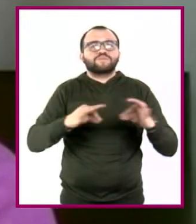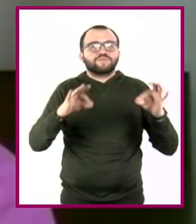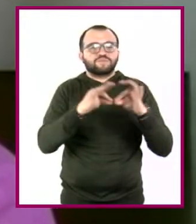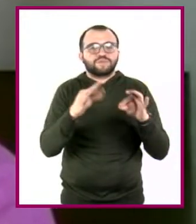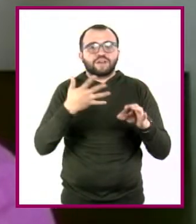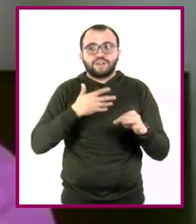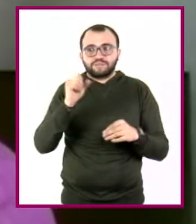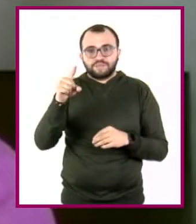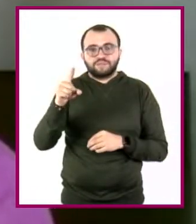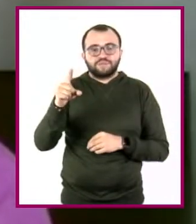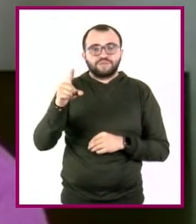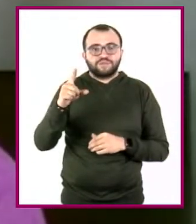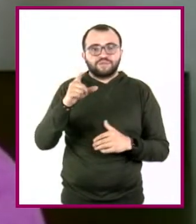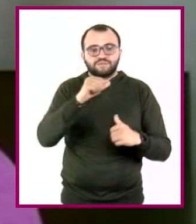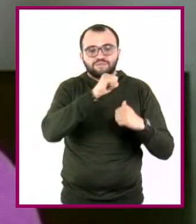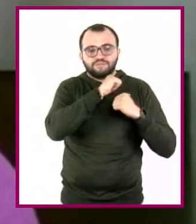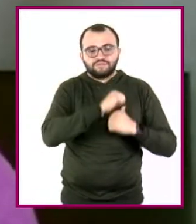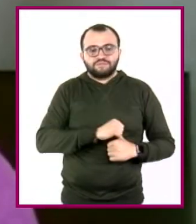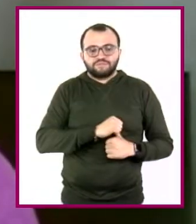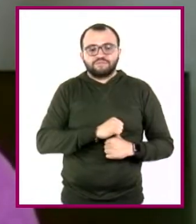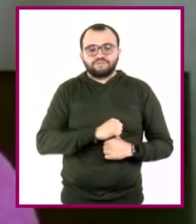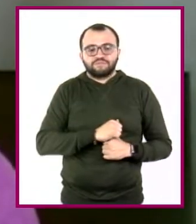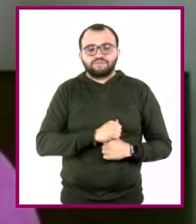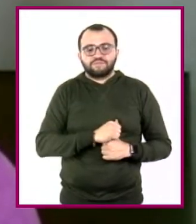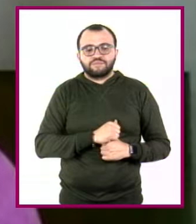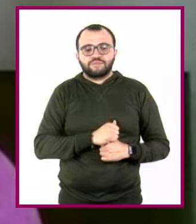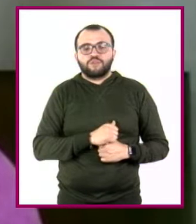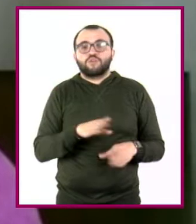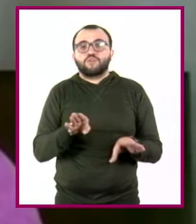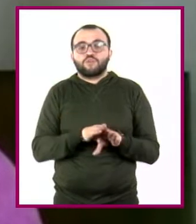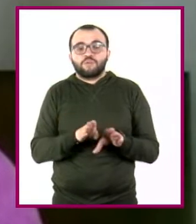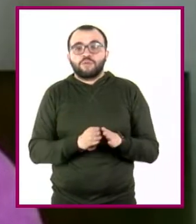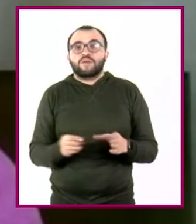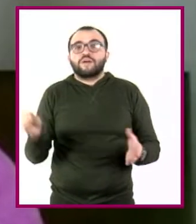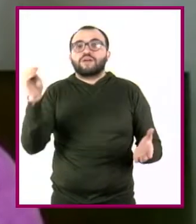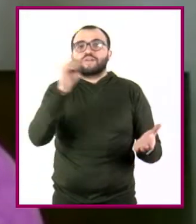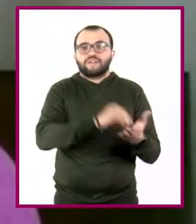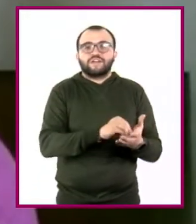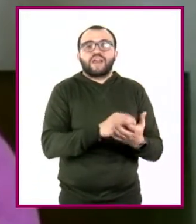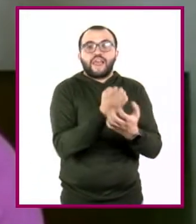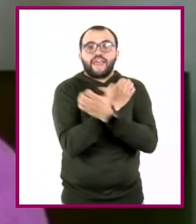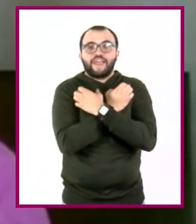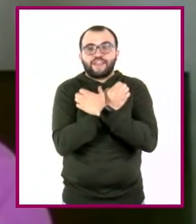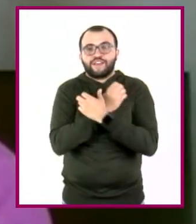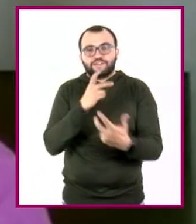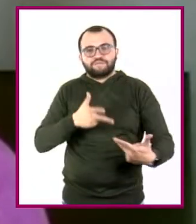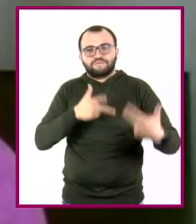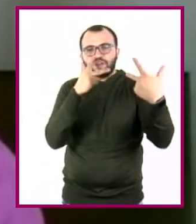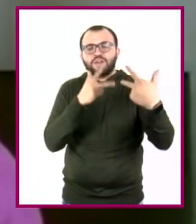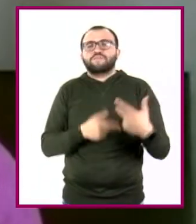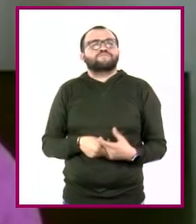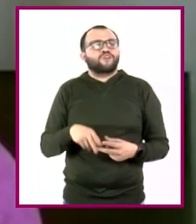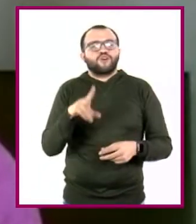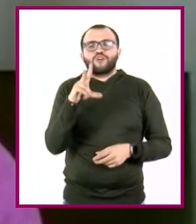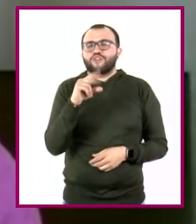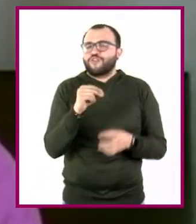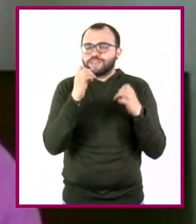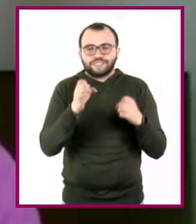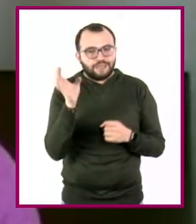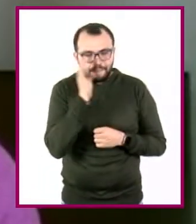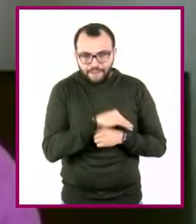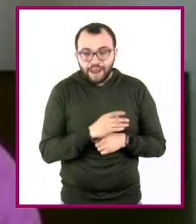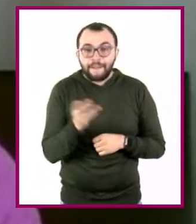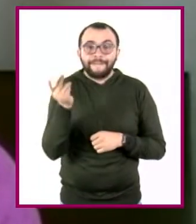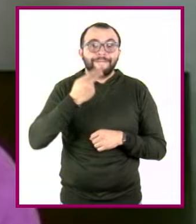vieron las autoridades fue la de recurrir a la educación en línea. No está mal,